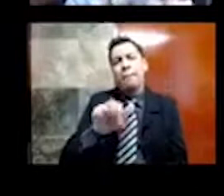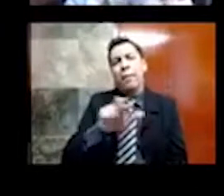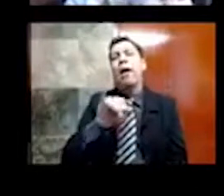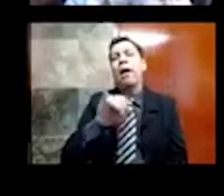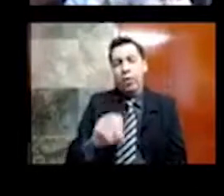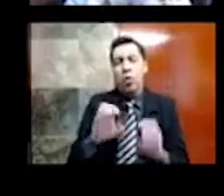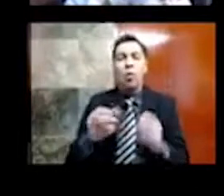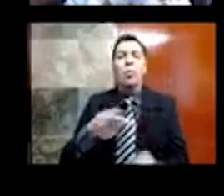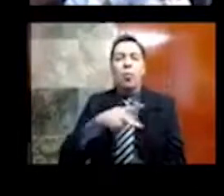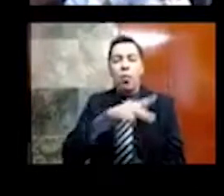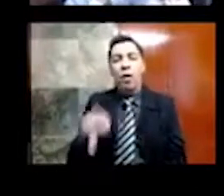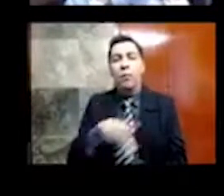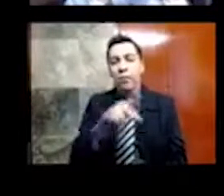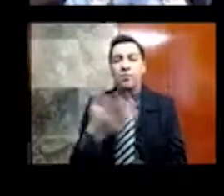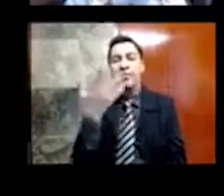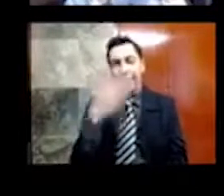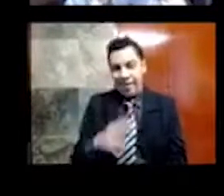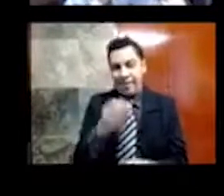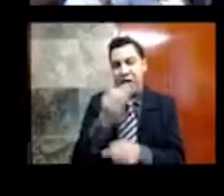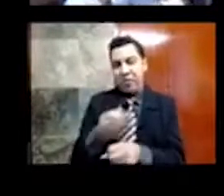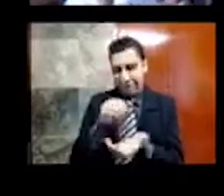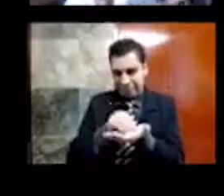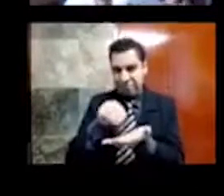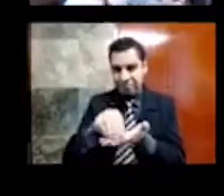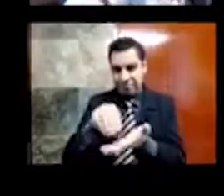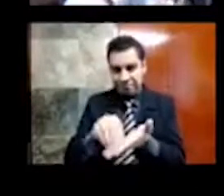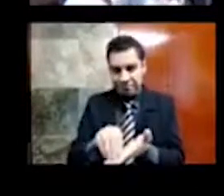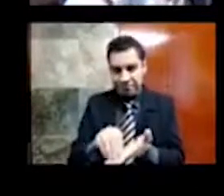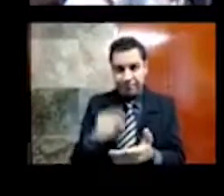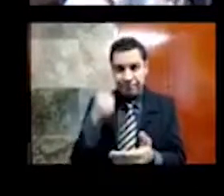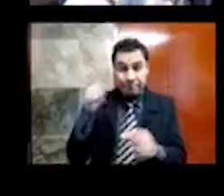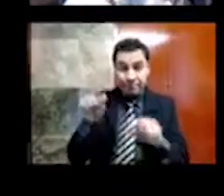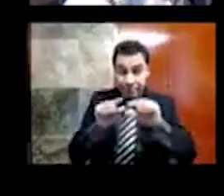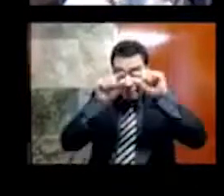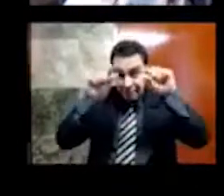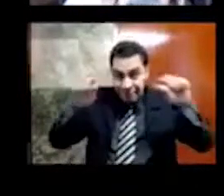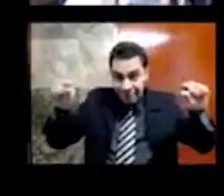miren qué belleza. Ahí arriba dice Stak Solin, es decir,